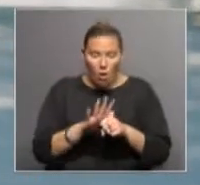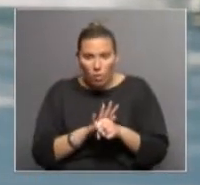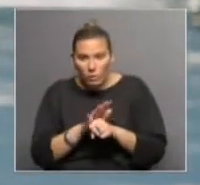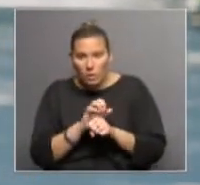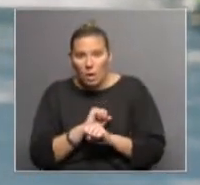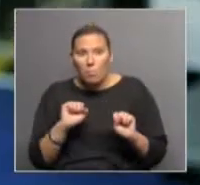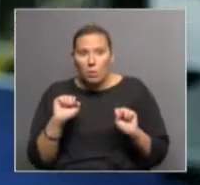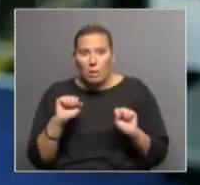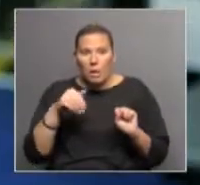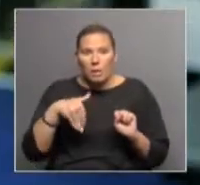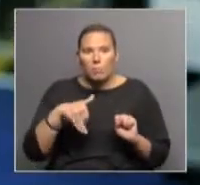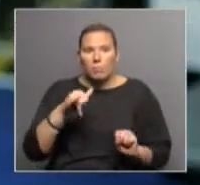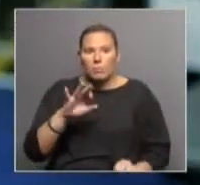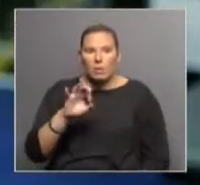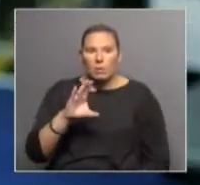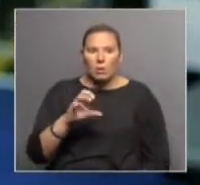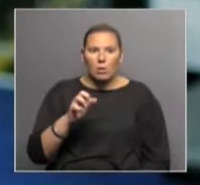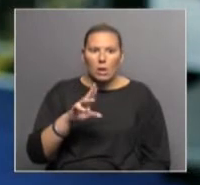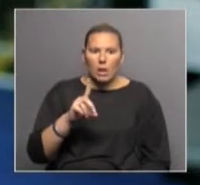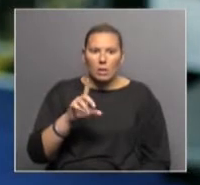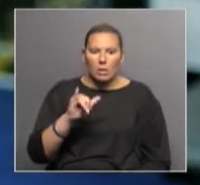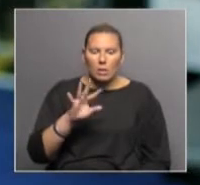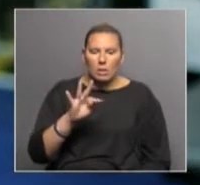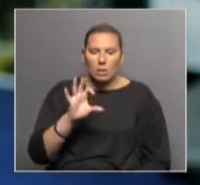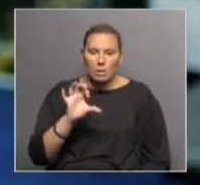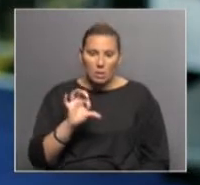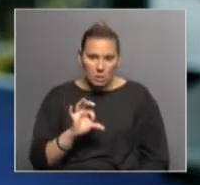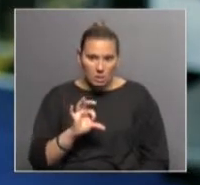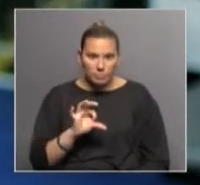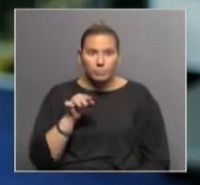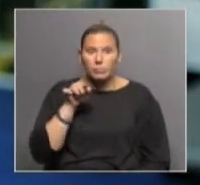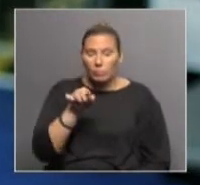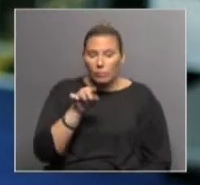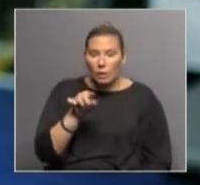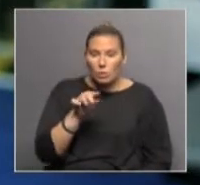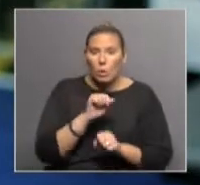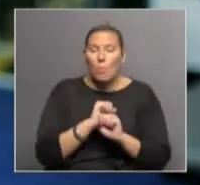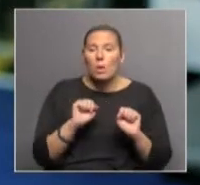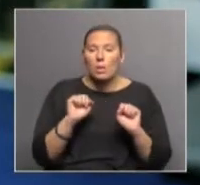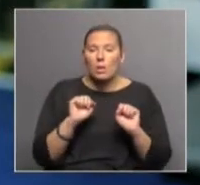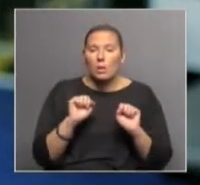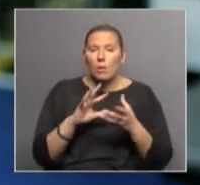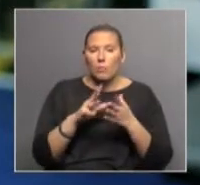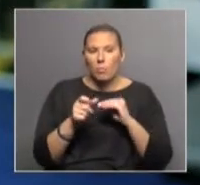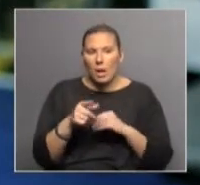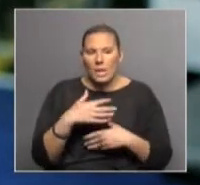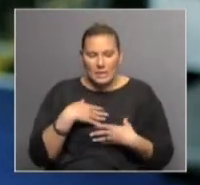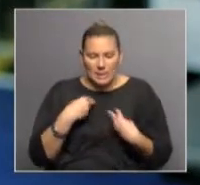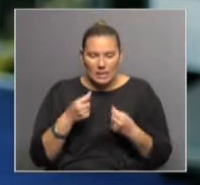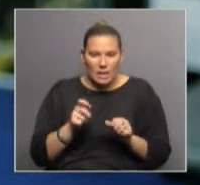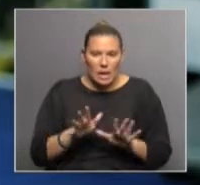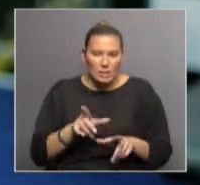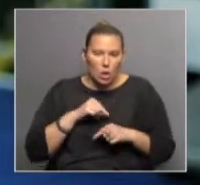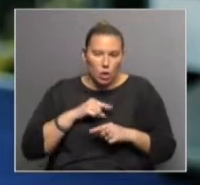la miocarditis y la pericarditis. Entonces, eso se puede manifestar de esa manera. Y